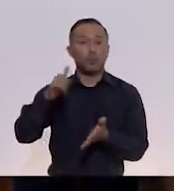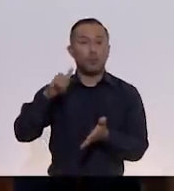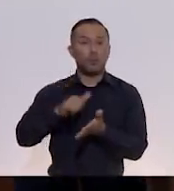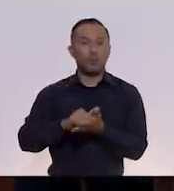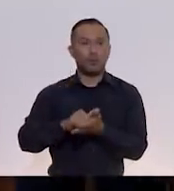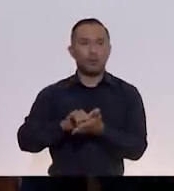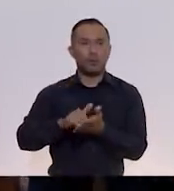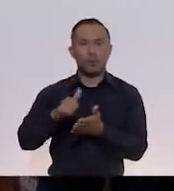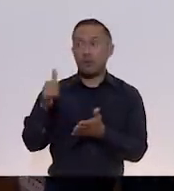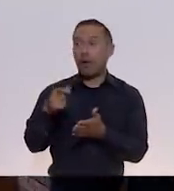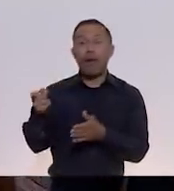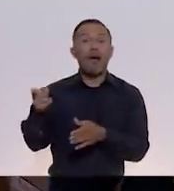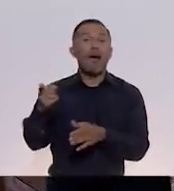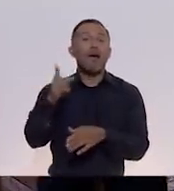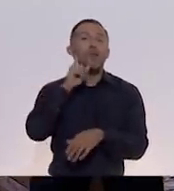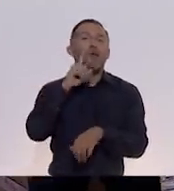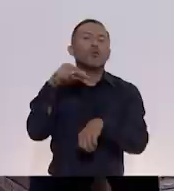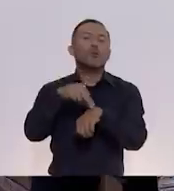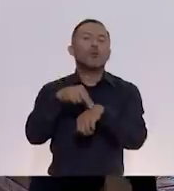Parece que esta es la última. ¿Eh? Es la doctora Ibáñez. ¿Está